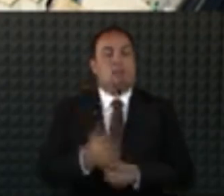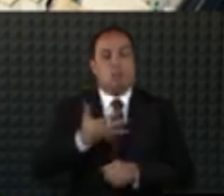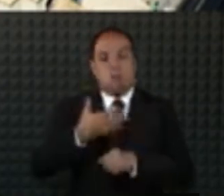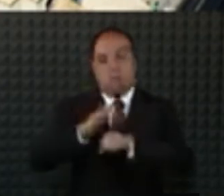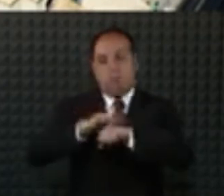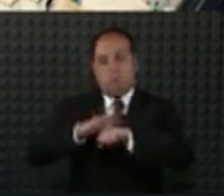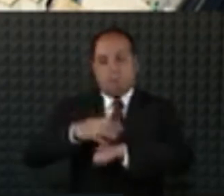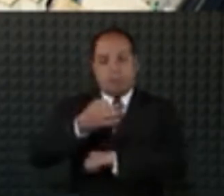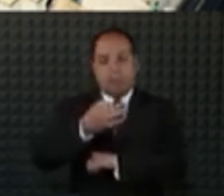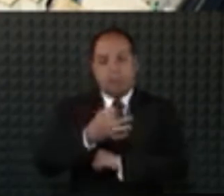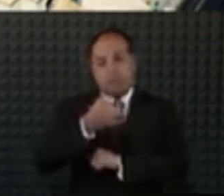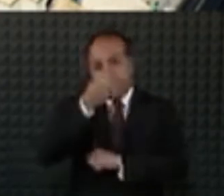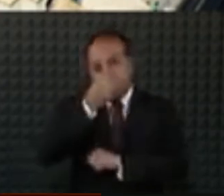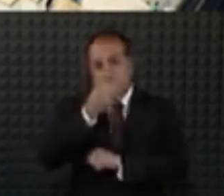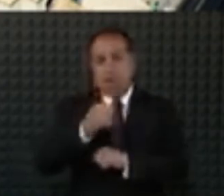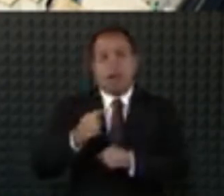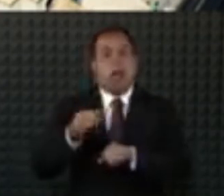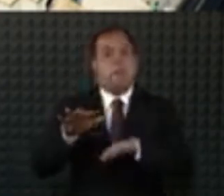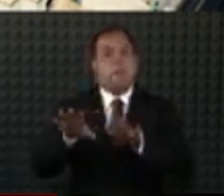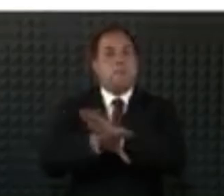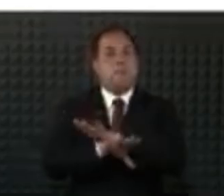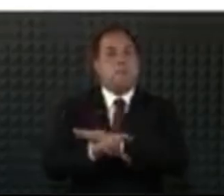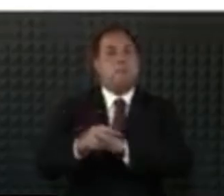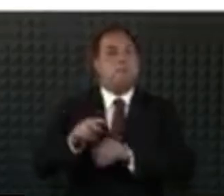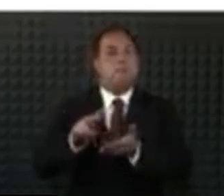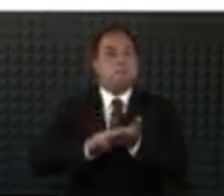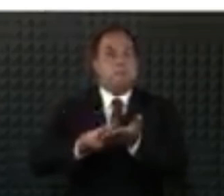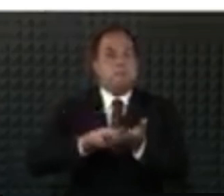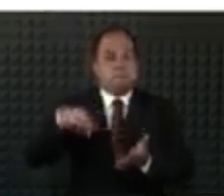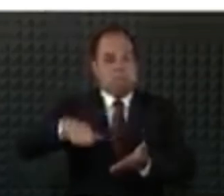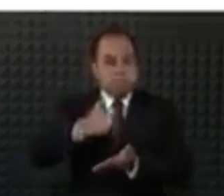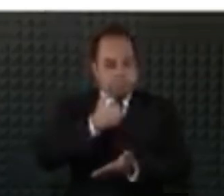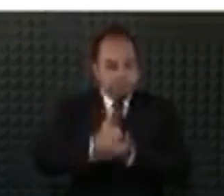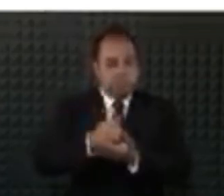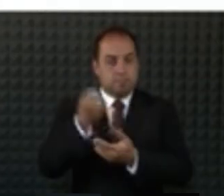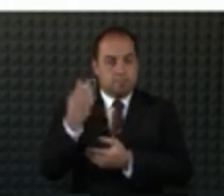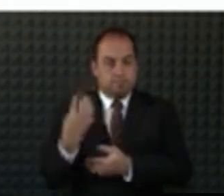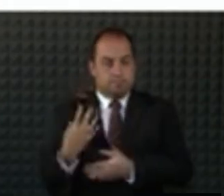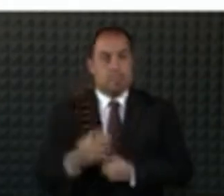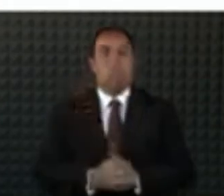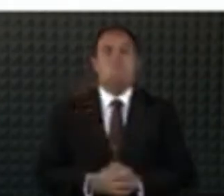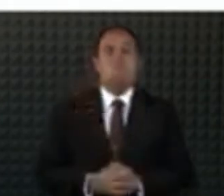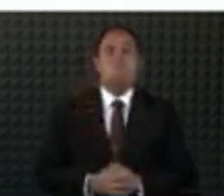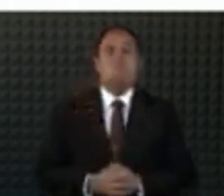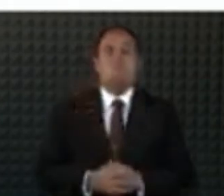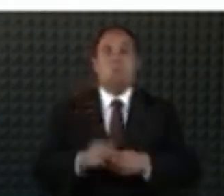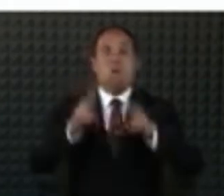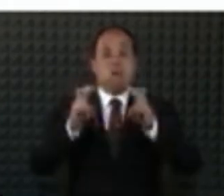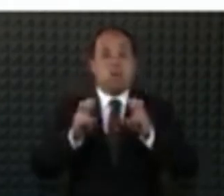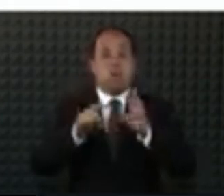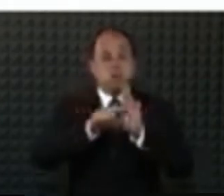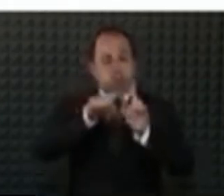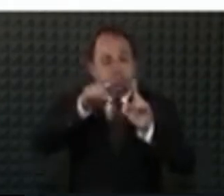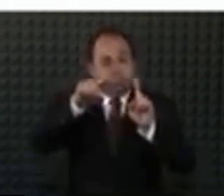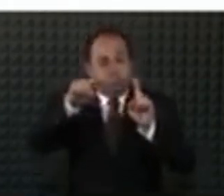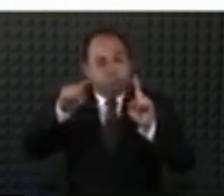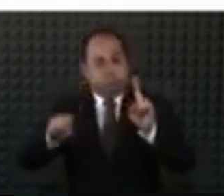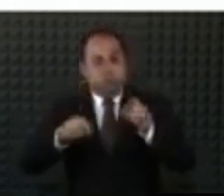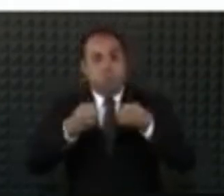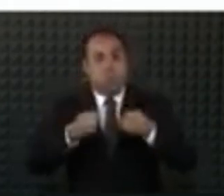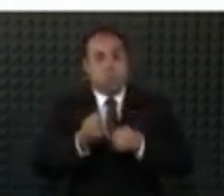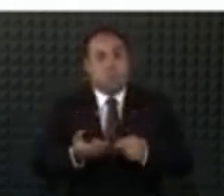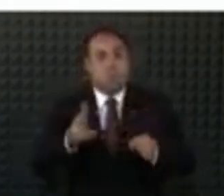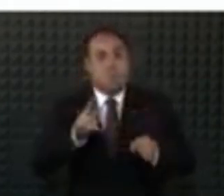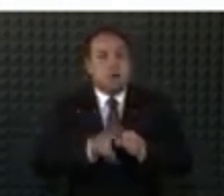cerca afortunadamente del verde aquí en la ciudad. Siguiente. En términos del incremento, más bien el decremento de la ocupación